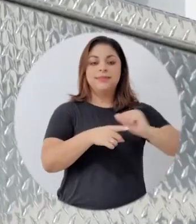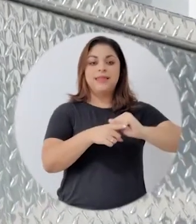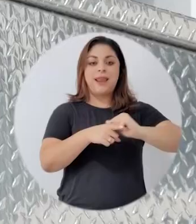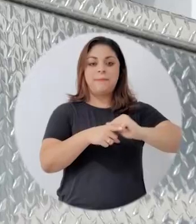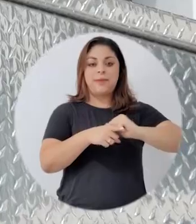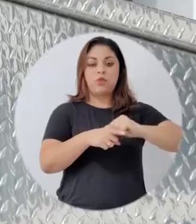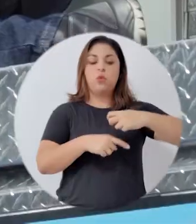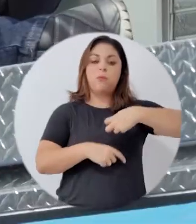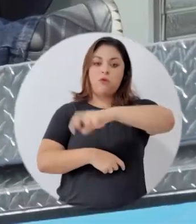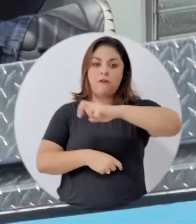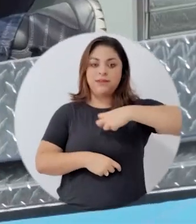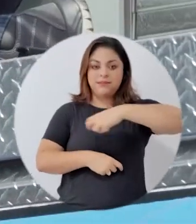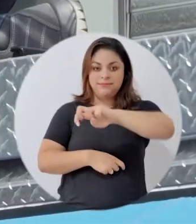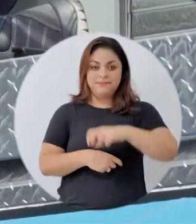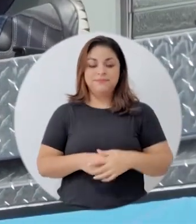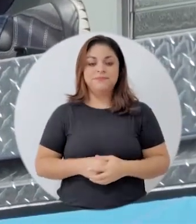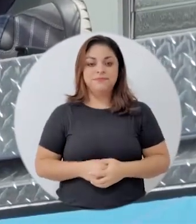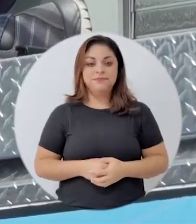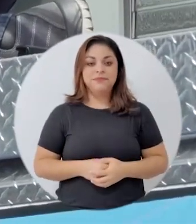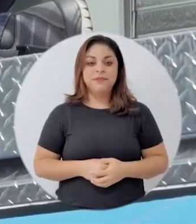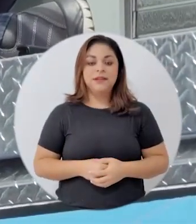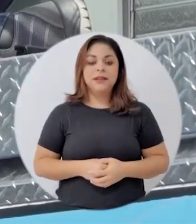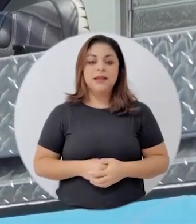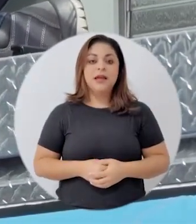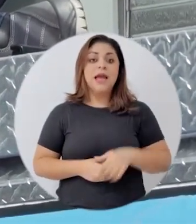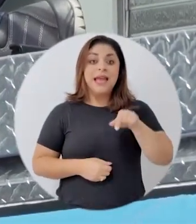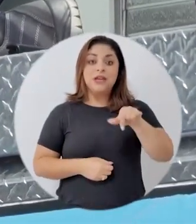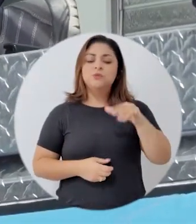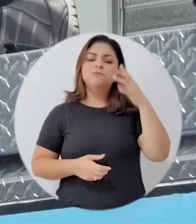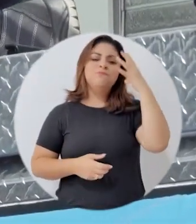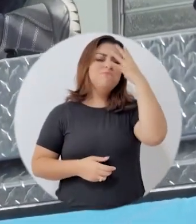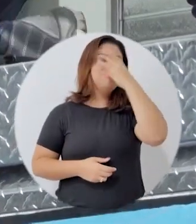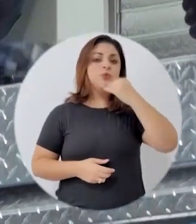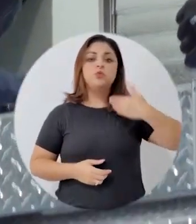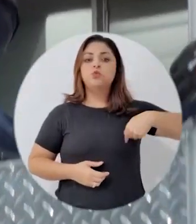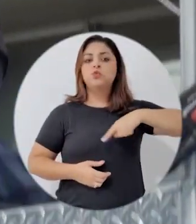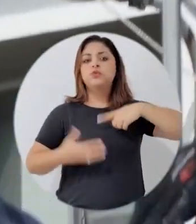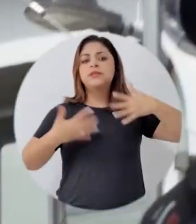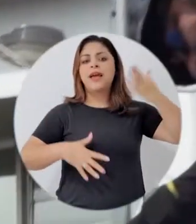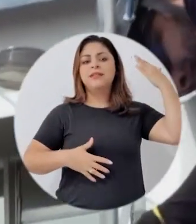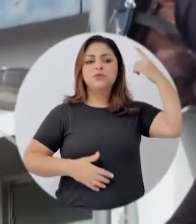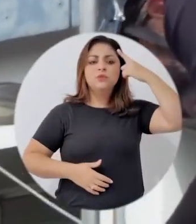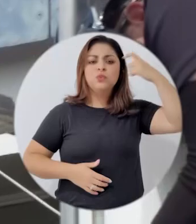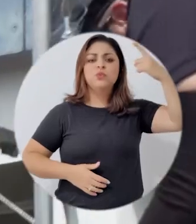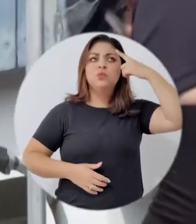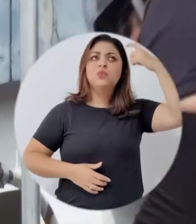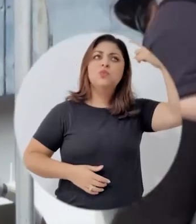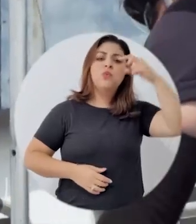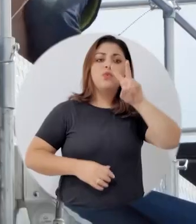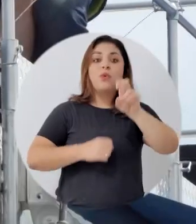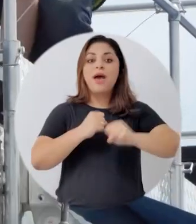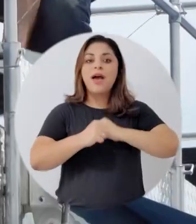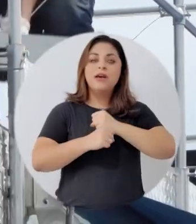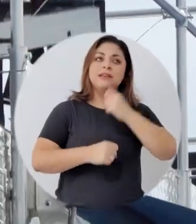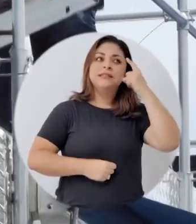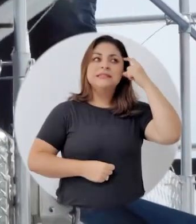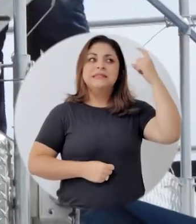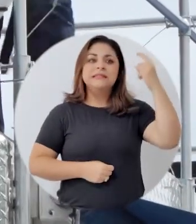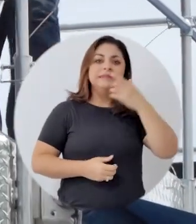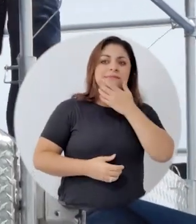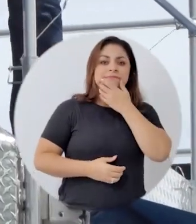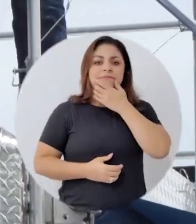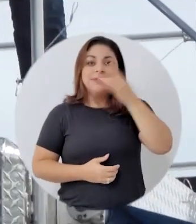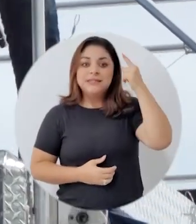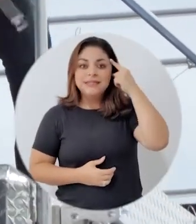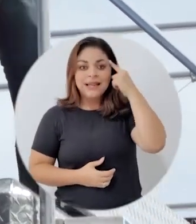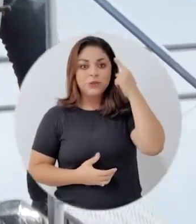móvil. En realidad ha sido una etapa muy bonita porque fue un sueño de más de 2 años que veníamos gestando, pensando si iba a ser